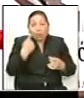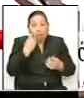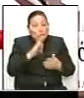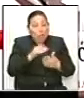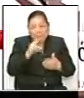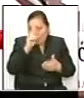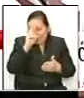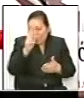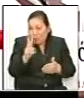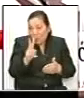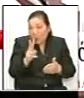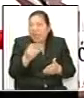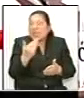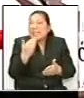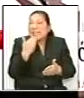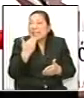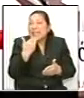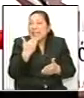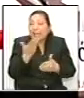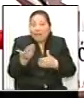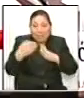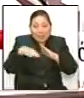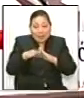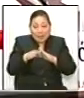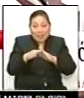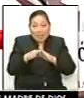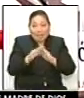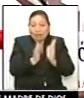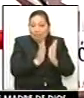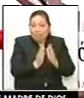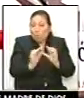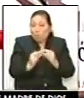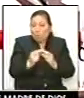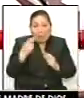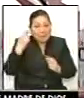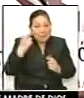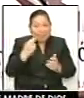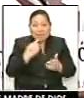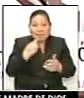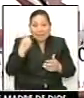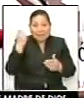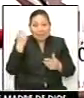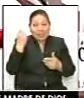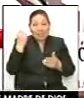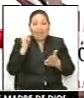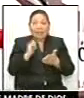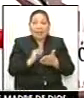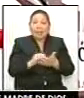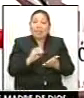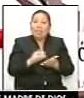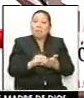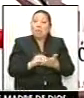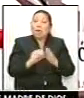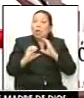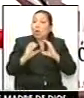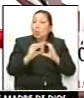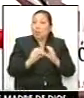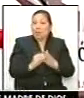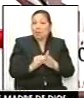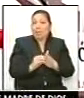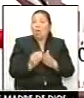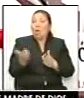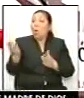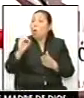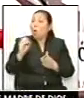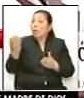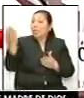Perú, y quienes participamos en nombre de determinada bancada, se entiende que además comunicamos a la bancada o